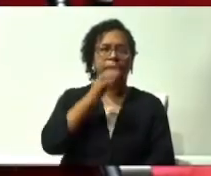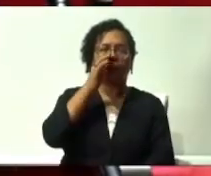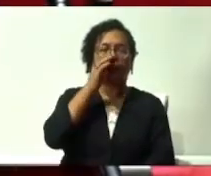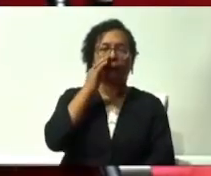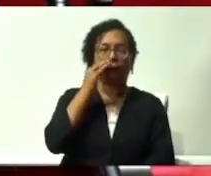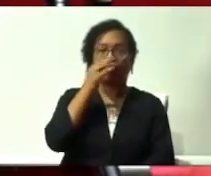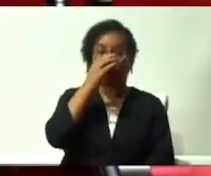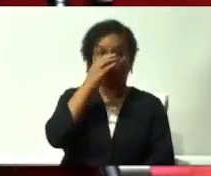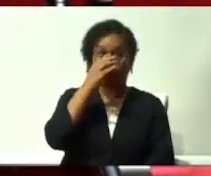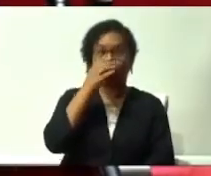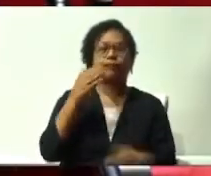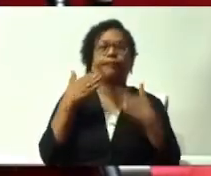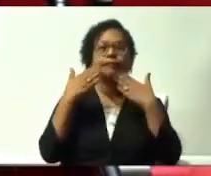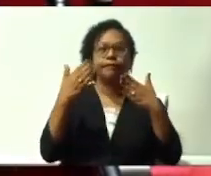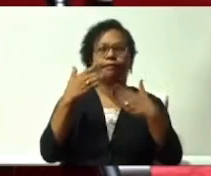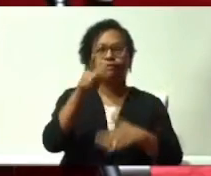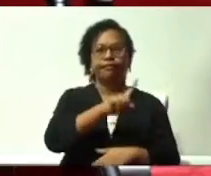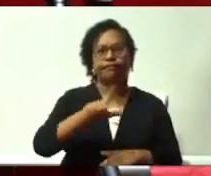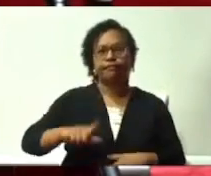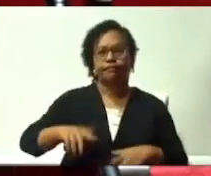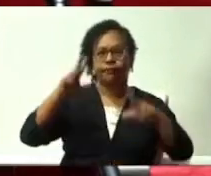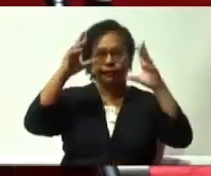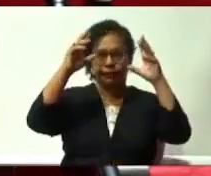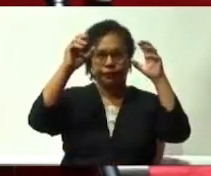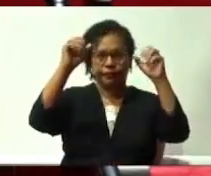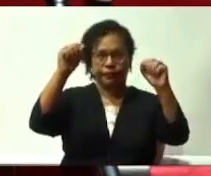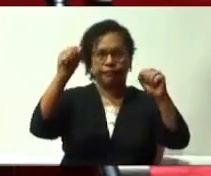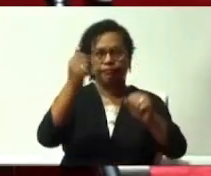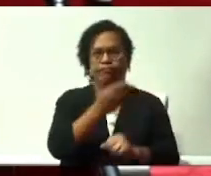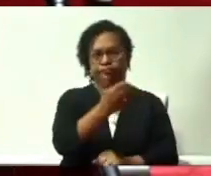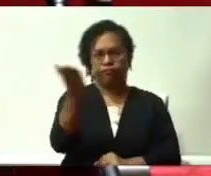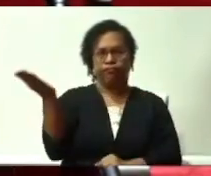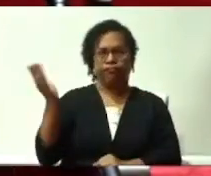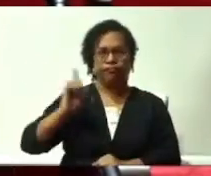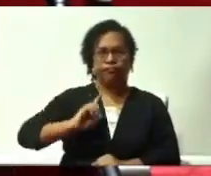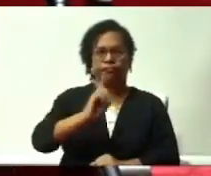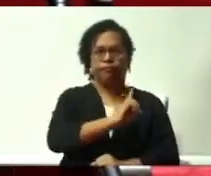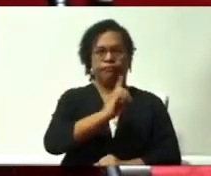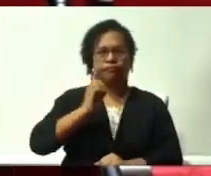Gracias, señor presidente, colegas. Como siempre,